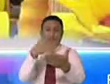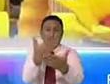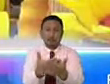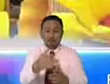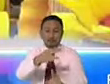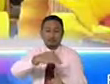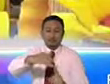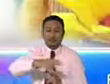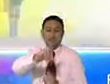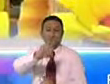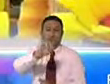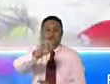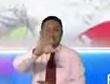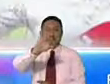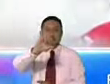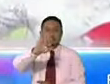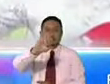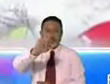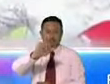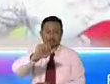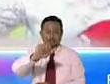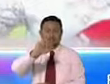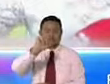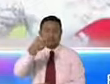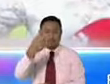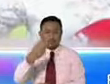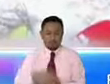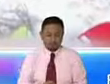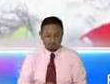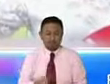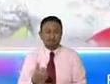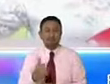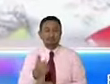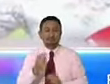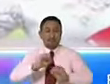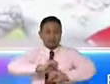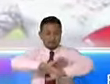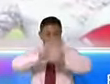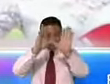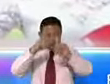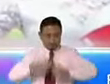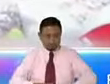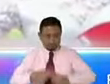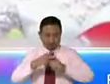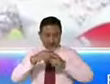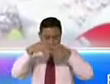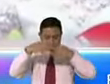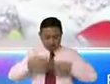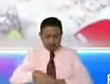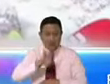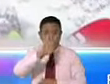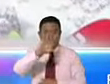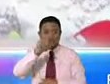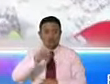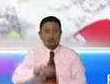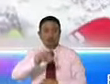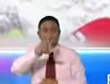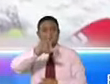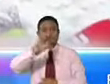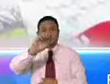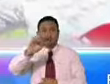La Victoria. La segunda etapa se inicia a las 10 en punto de la mañana con